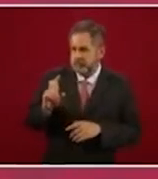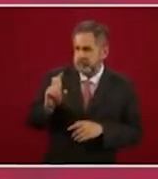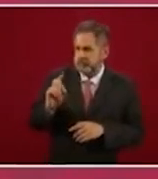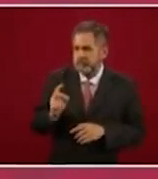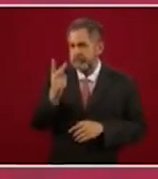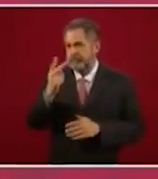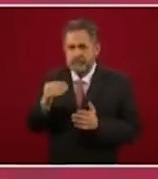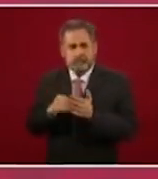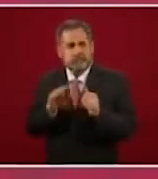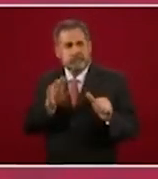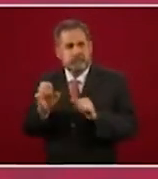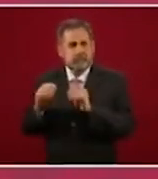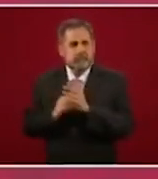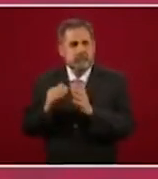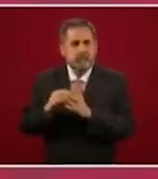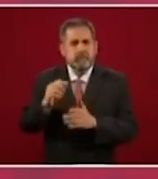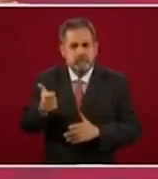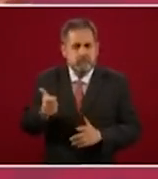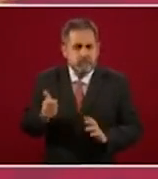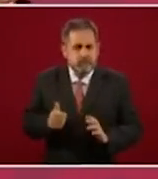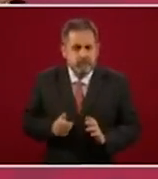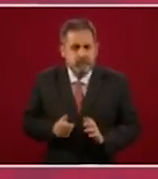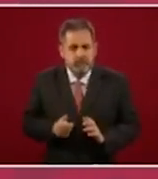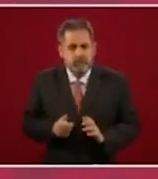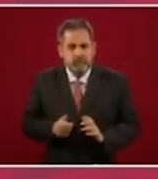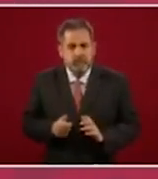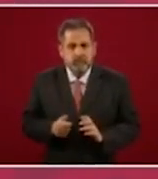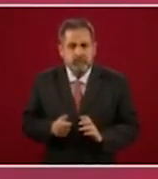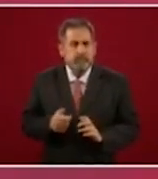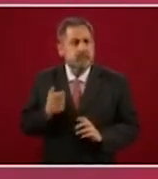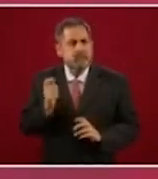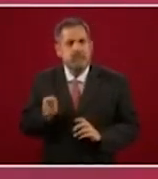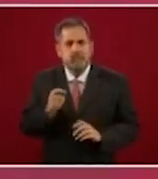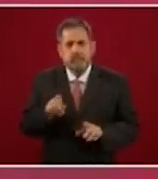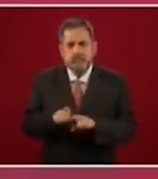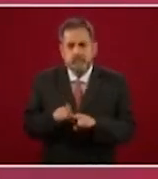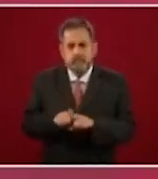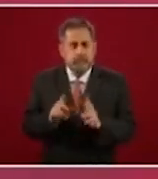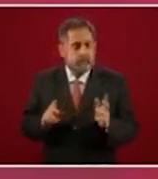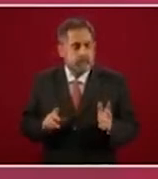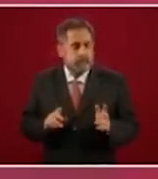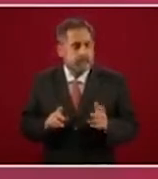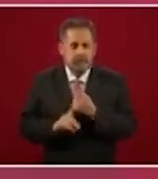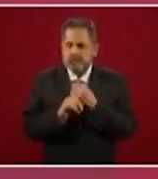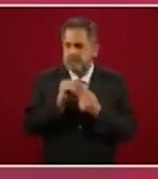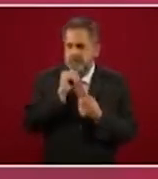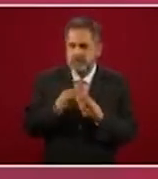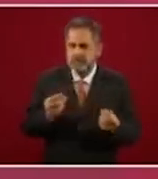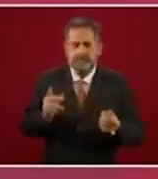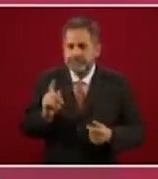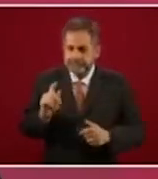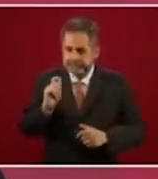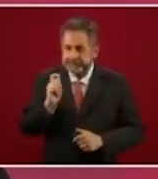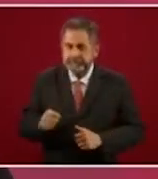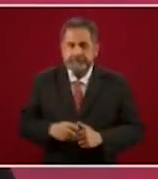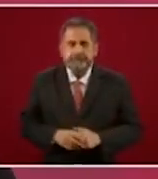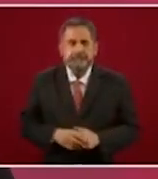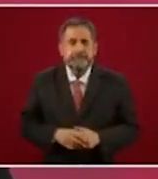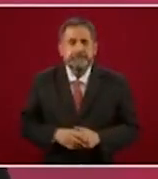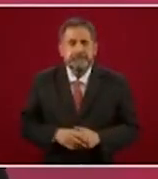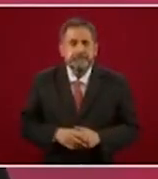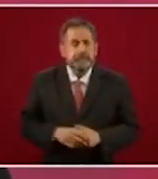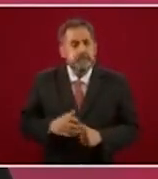mil 600 millones de pesos de pesos y el problema estaría resuelto pero no el